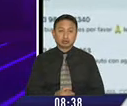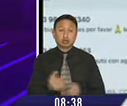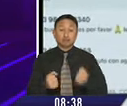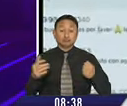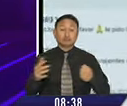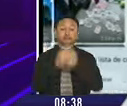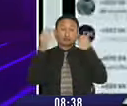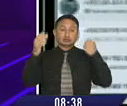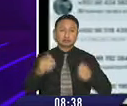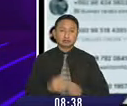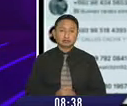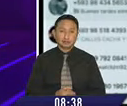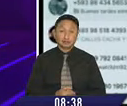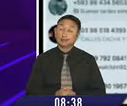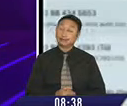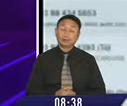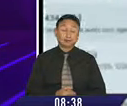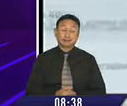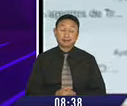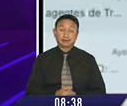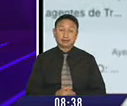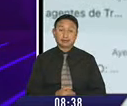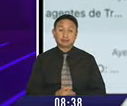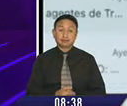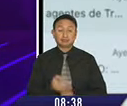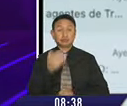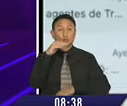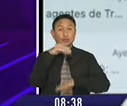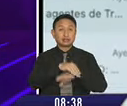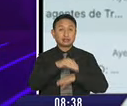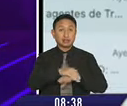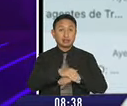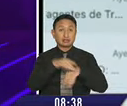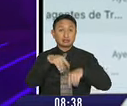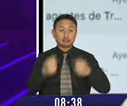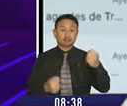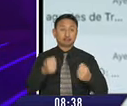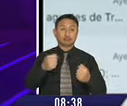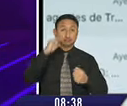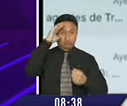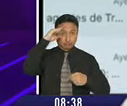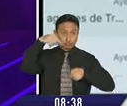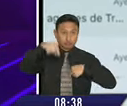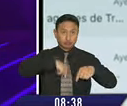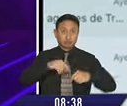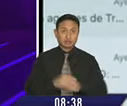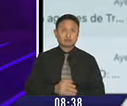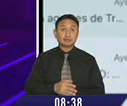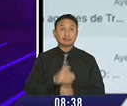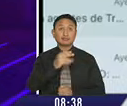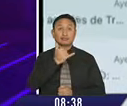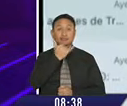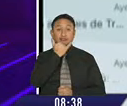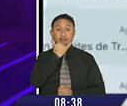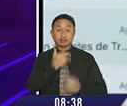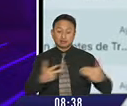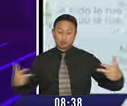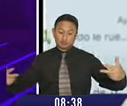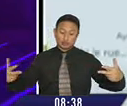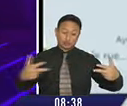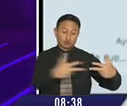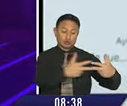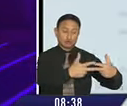auto. Increíble. Buenas tardes, este auto con agentes de tránsito se acaba de meter en contravía, calle Martín Carrión,